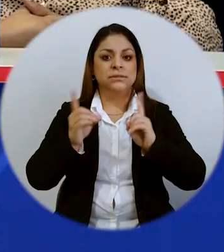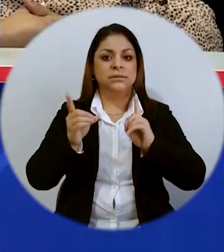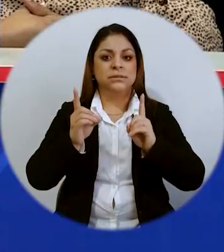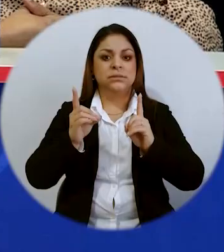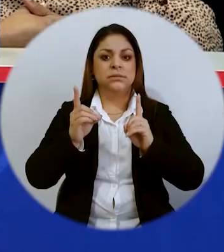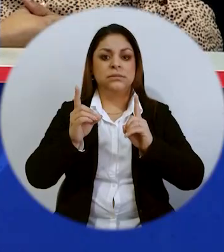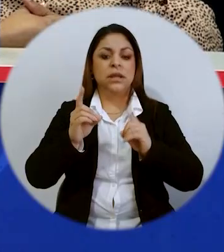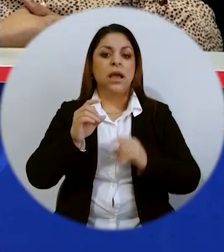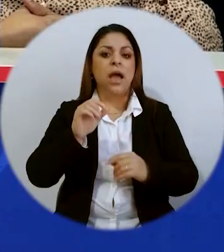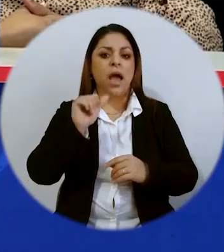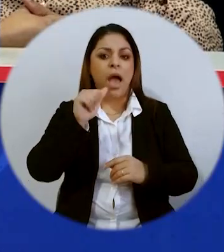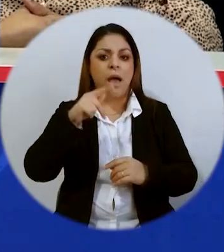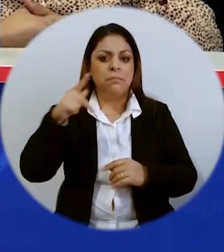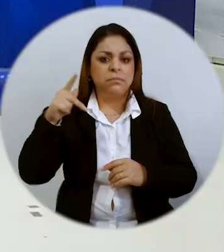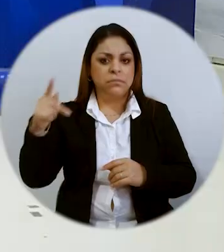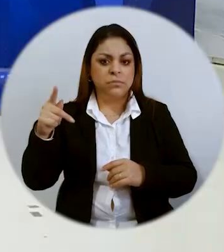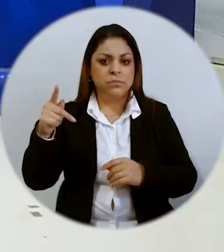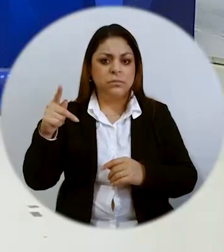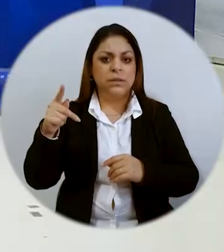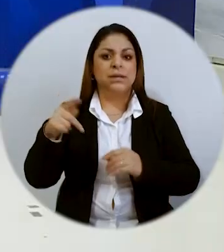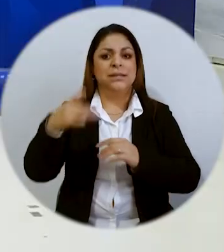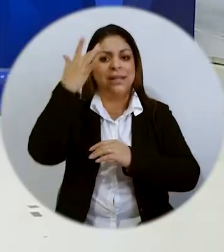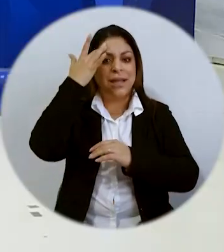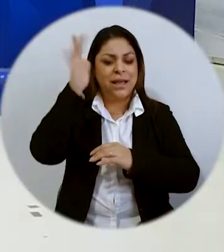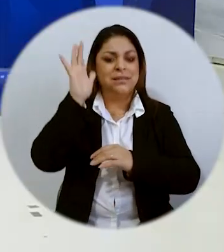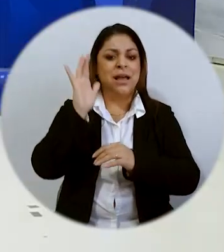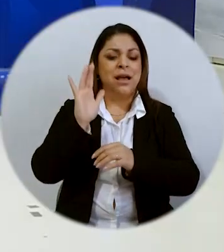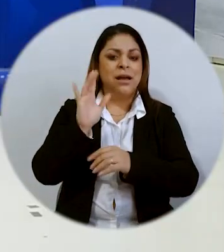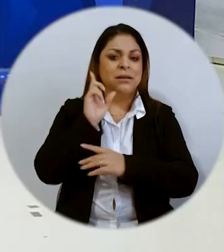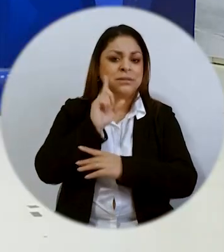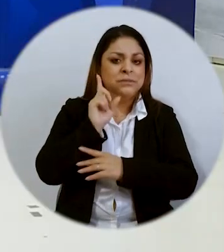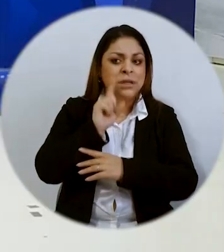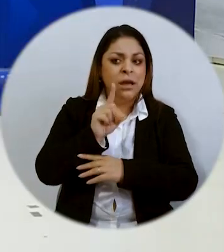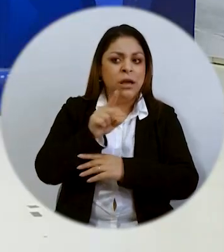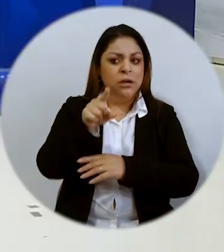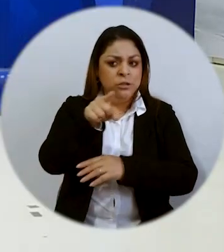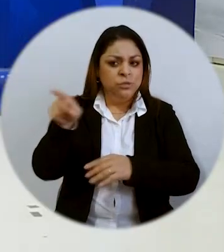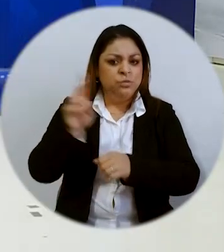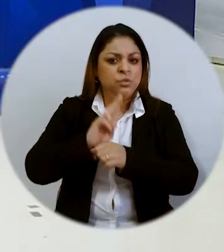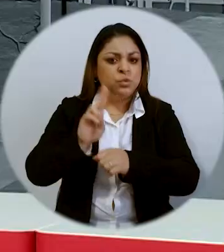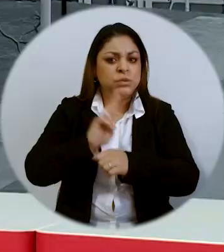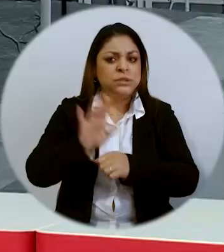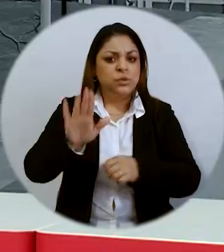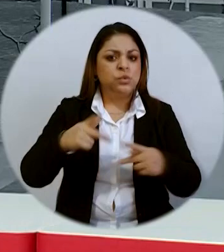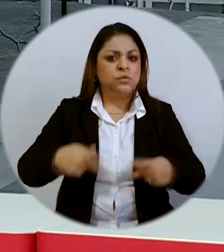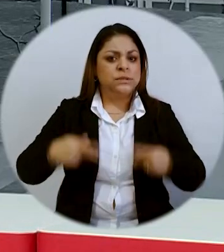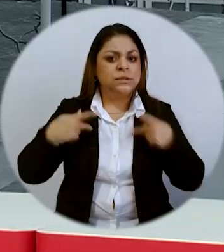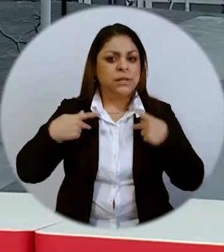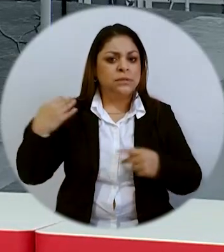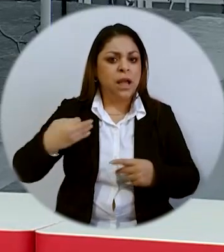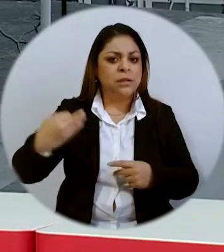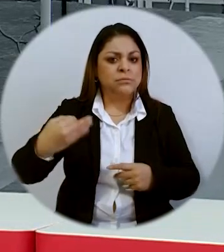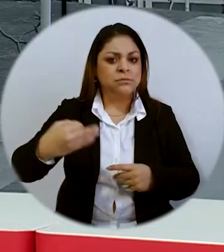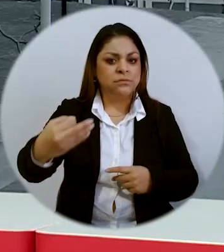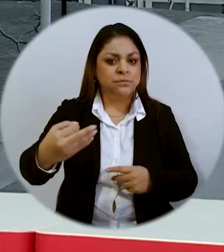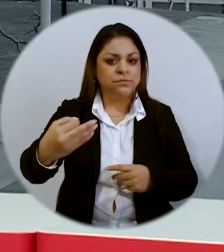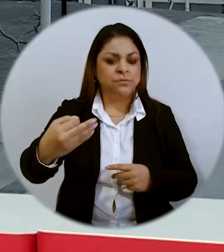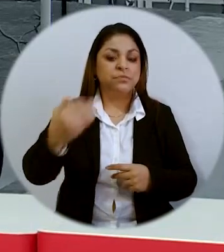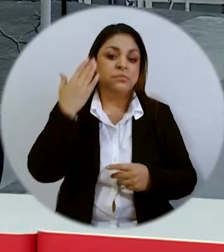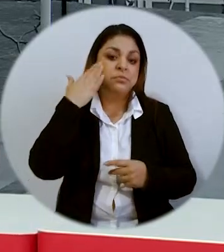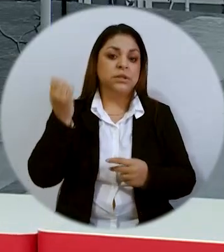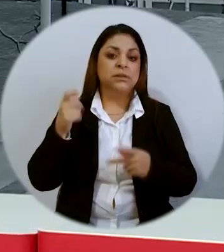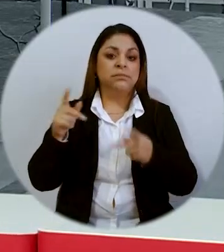cuáles aplicaciones que utilizan inteligencia artificial son las que utilizan en su vida